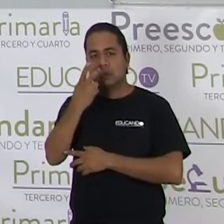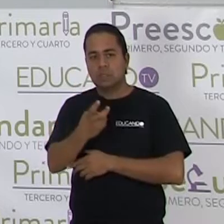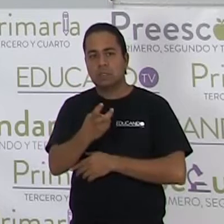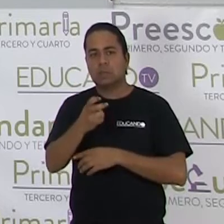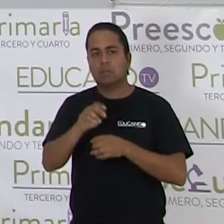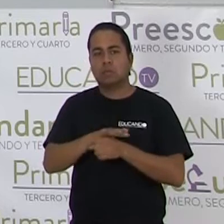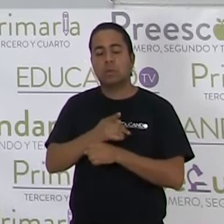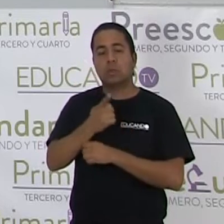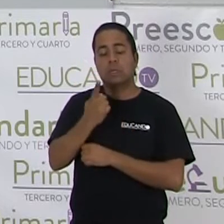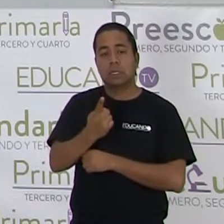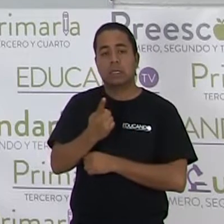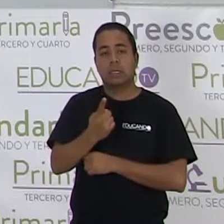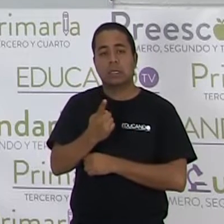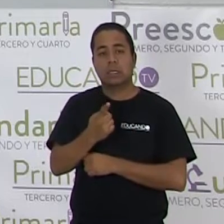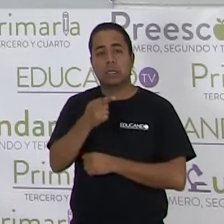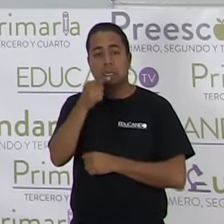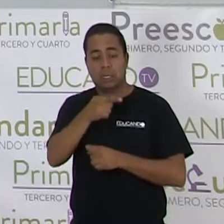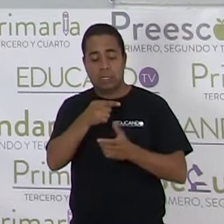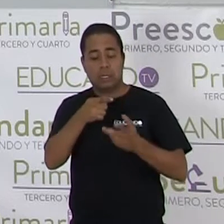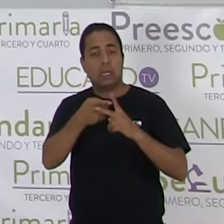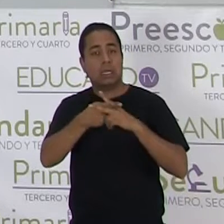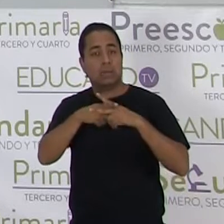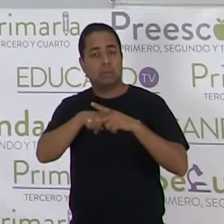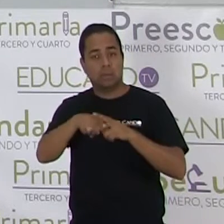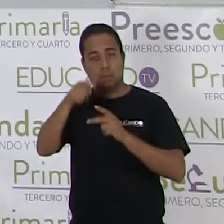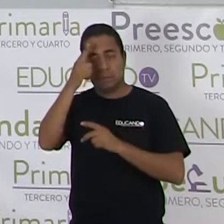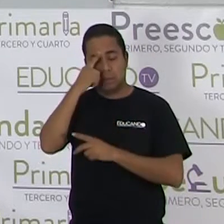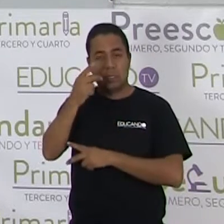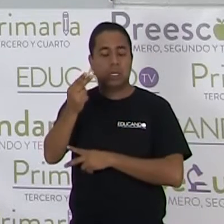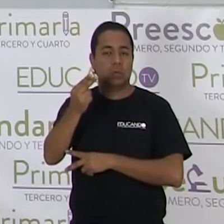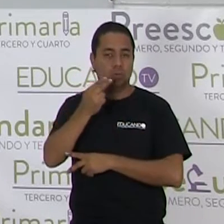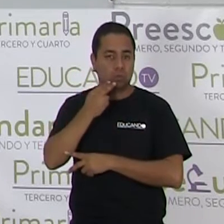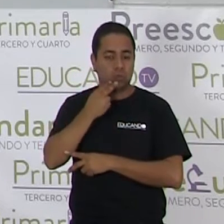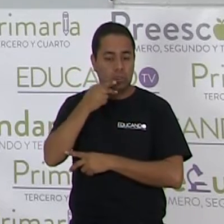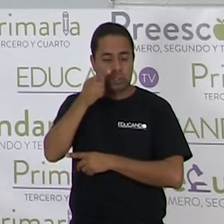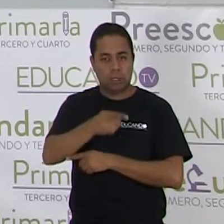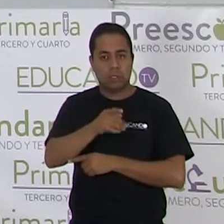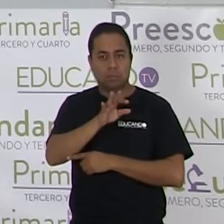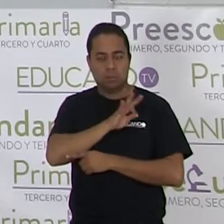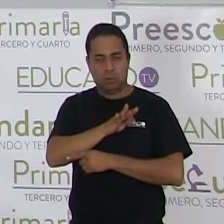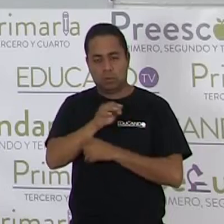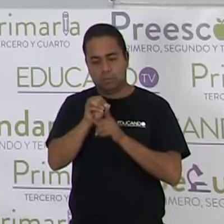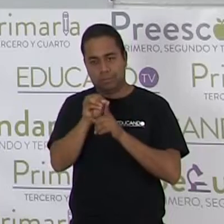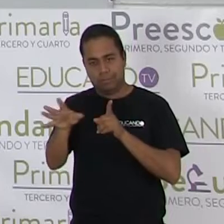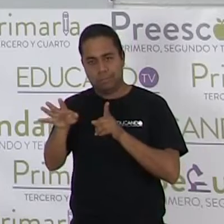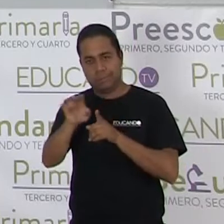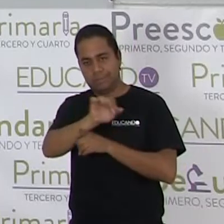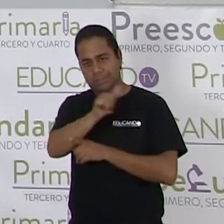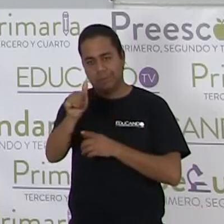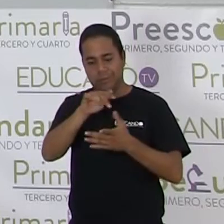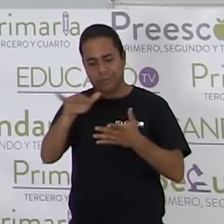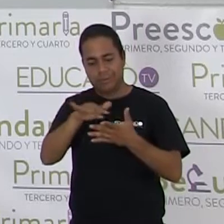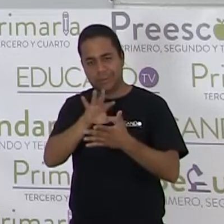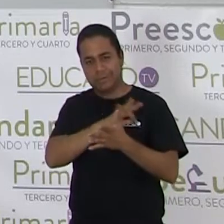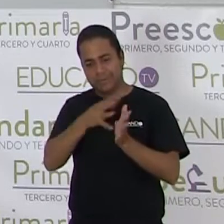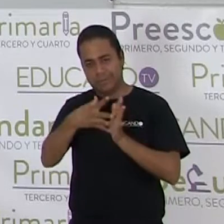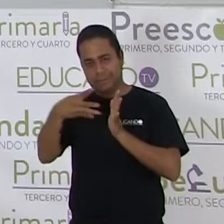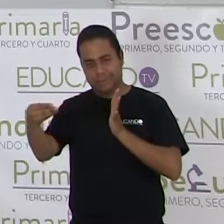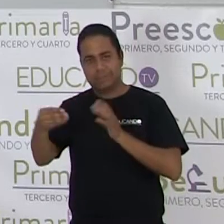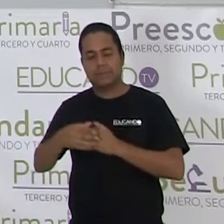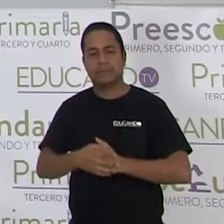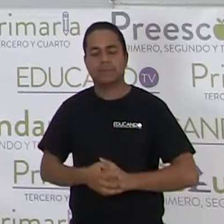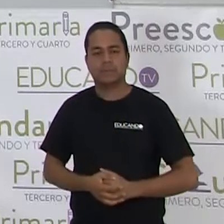es donde vamos a empezar a utilizar y de aquí se va a desprender el siguiente tema. Dice